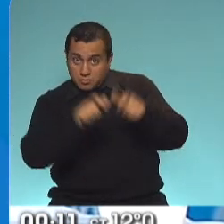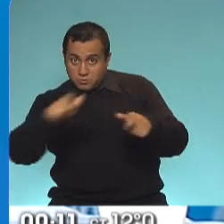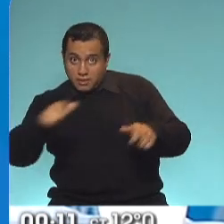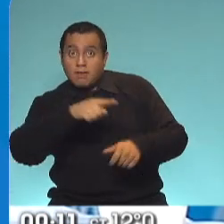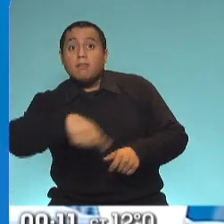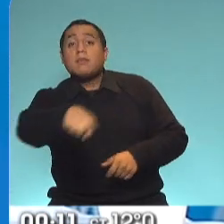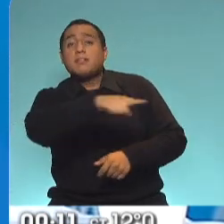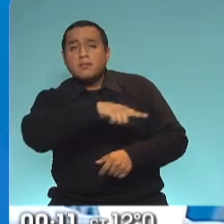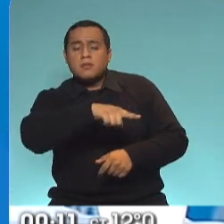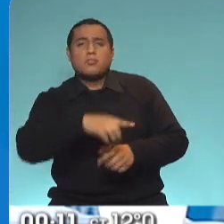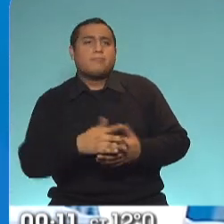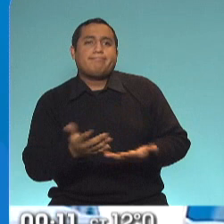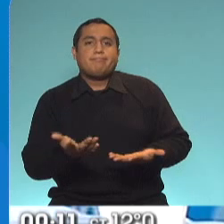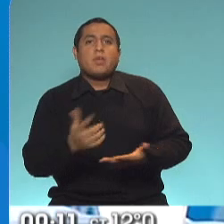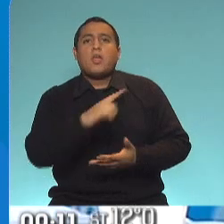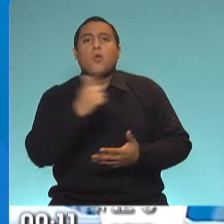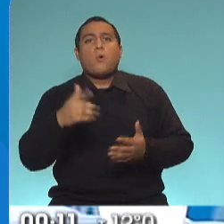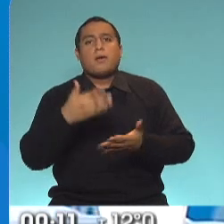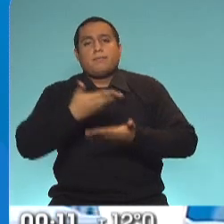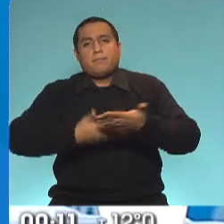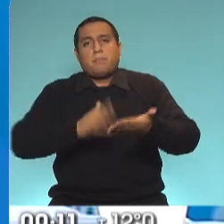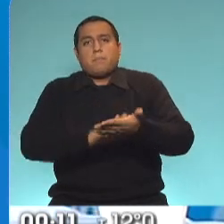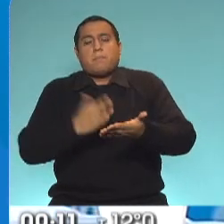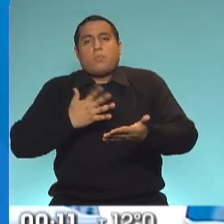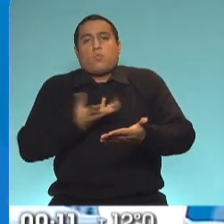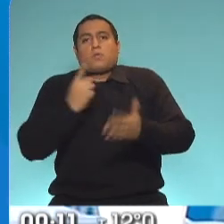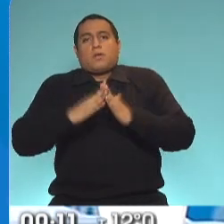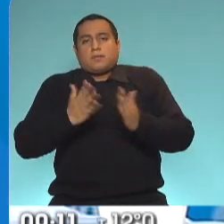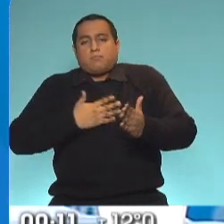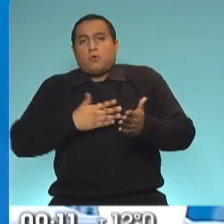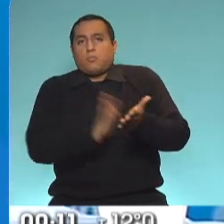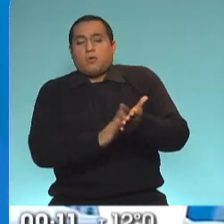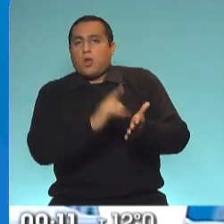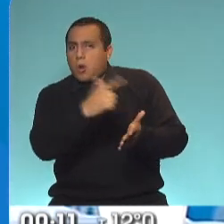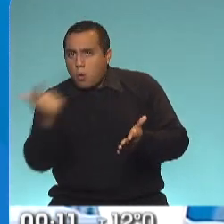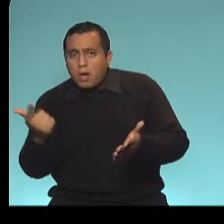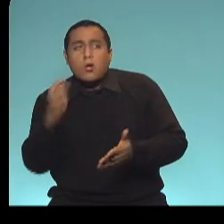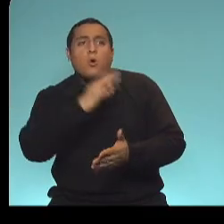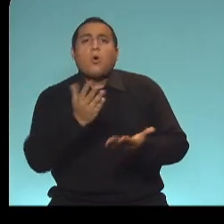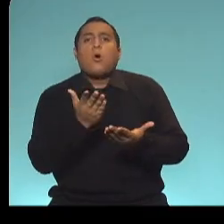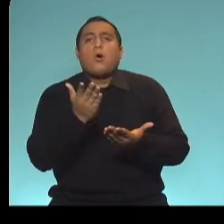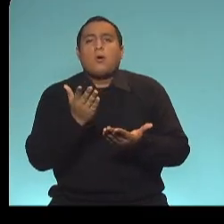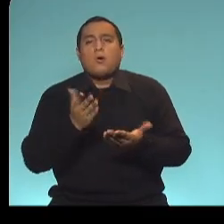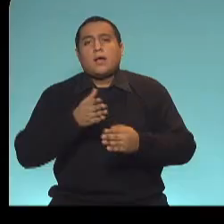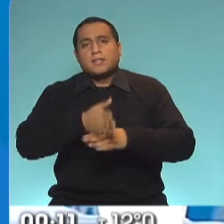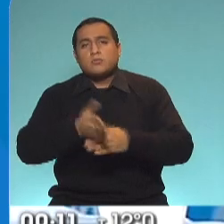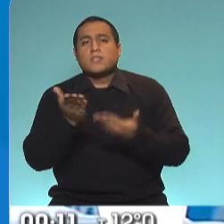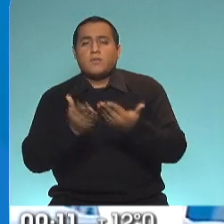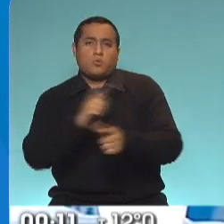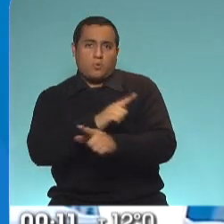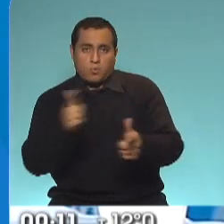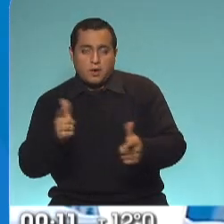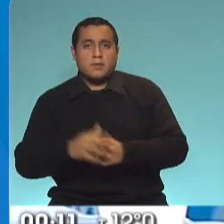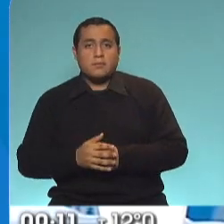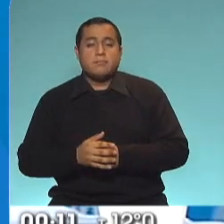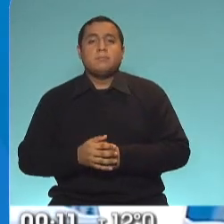no tiene un título de propiedad y además hay dificultad para el acceso a 2 o más servicios. De salud